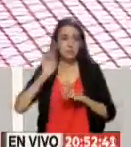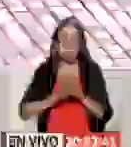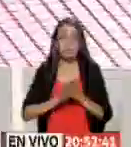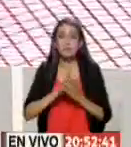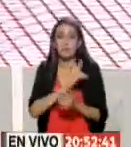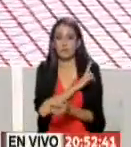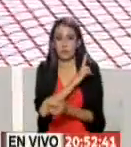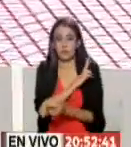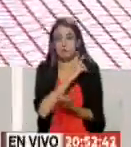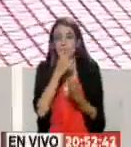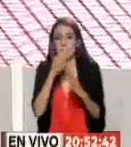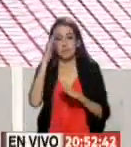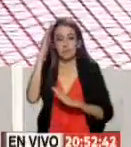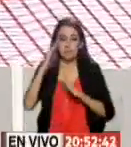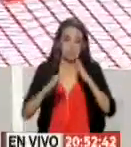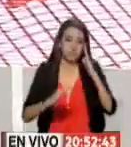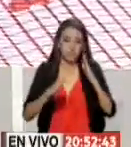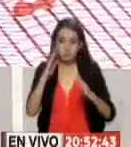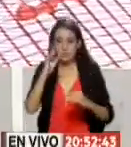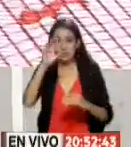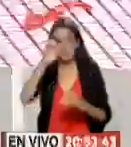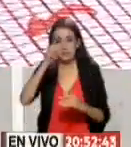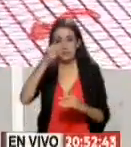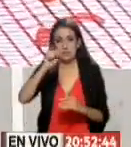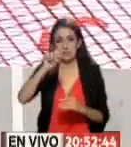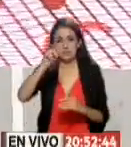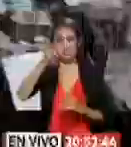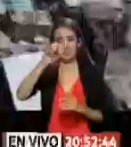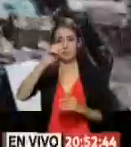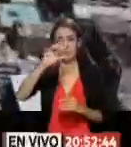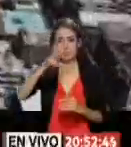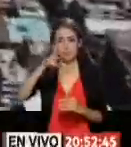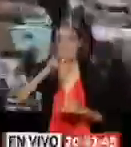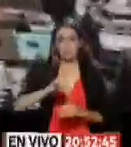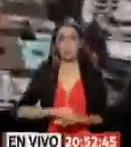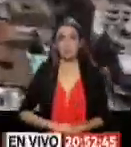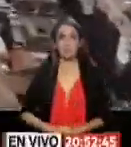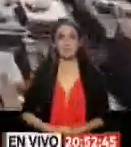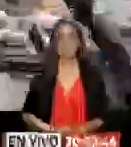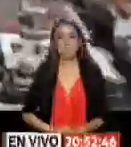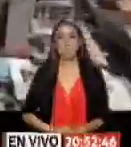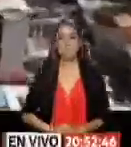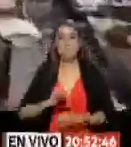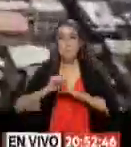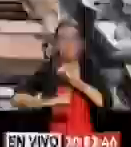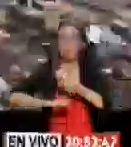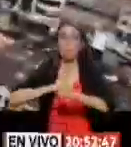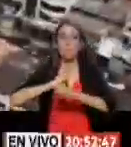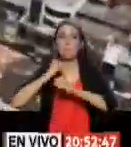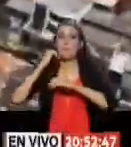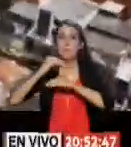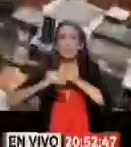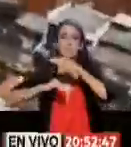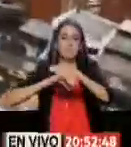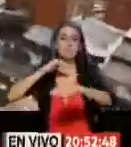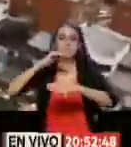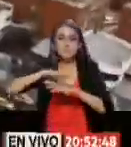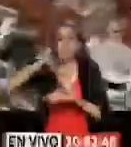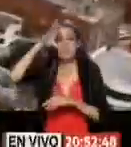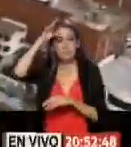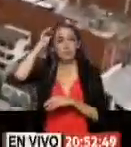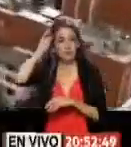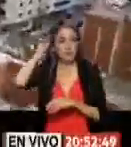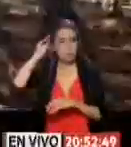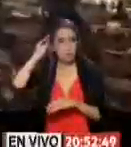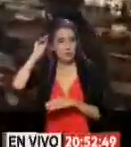el concurso de robótica de la Escuela Politécnica, SPOCH. Año tras año, Riobamba se va convirtiendo en el punto neurálgico de la